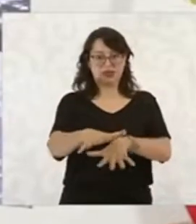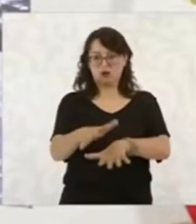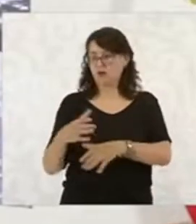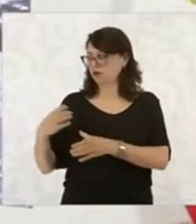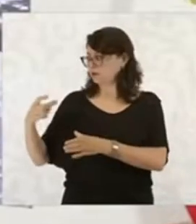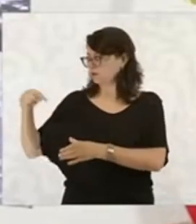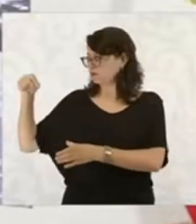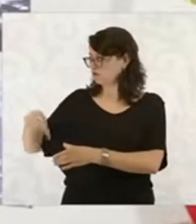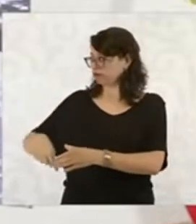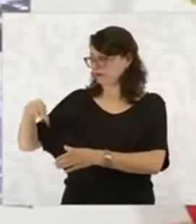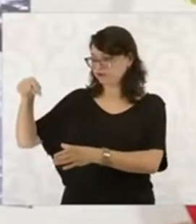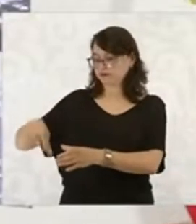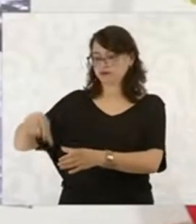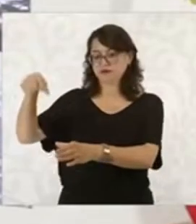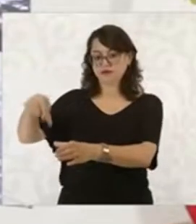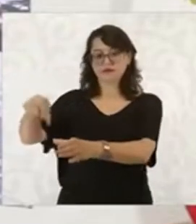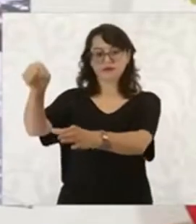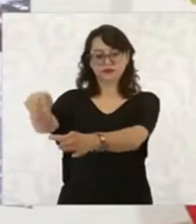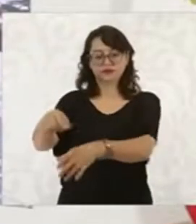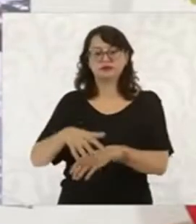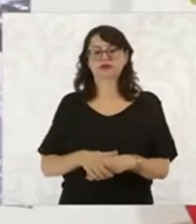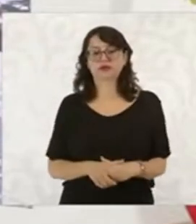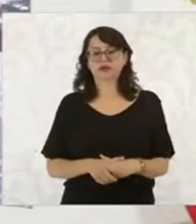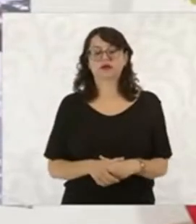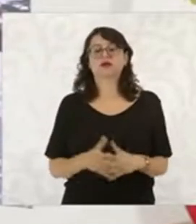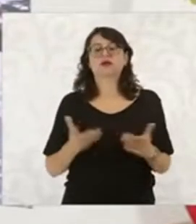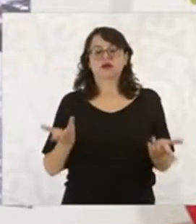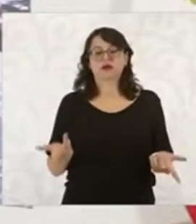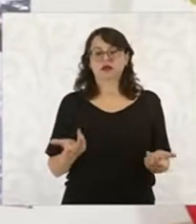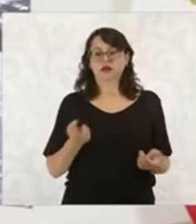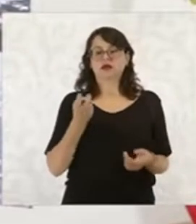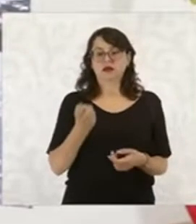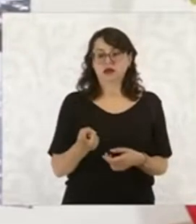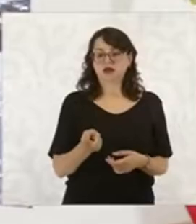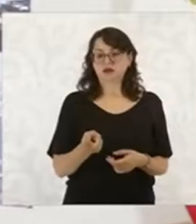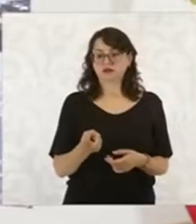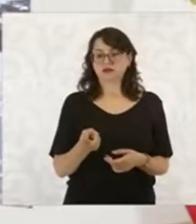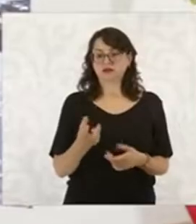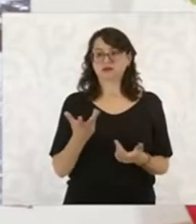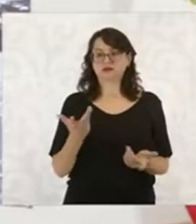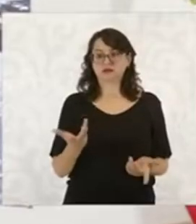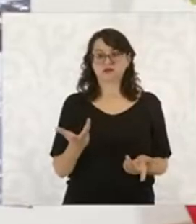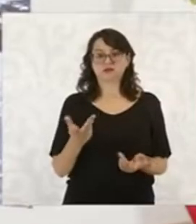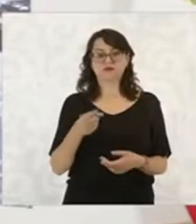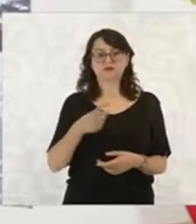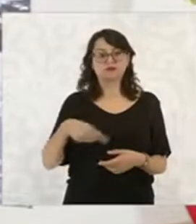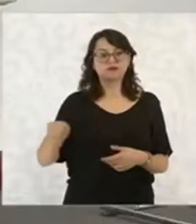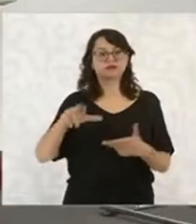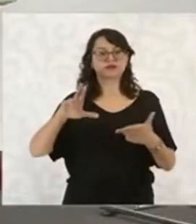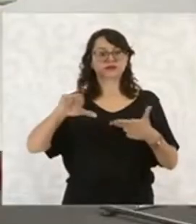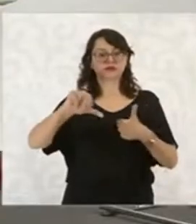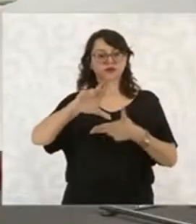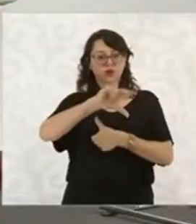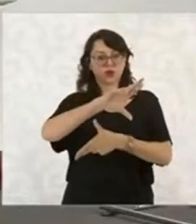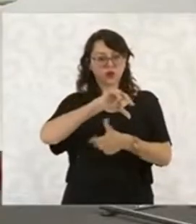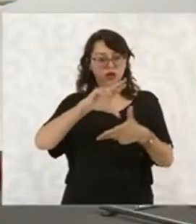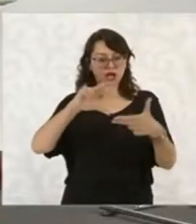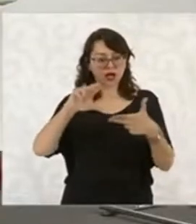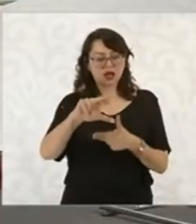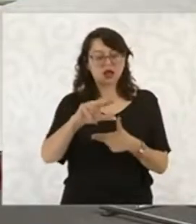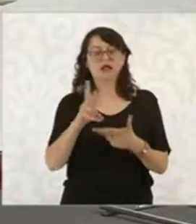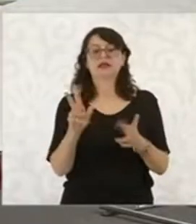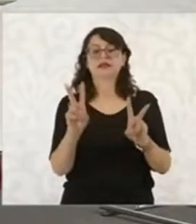por iniciar la sobreelevación de los pozos radiales que están vulnerables ante huracanes. Y en materia